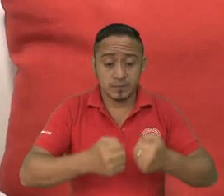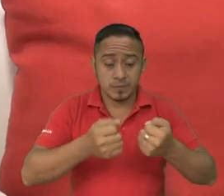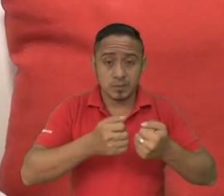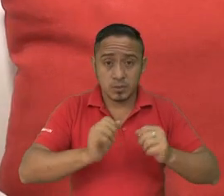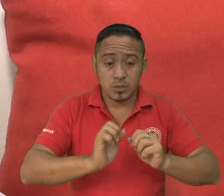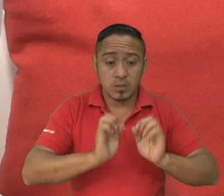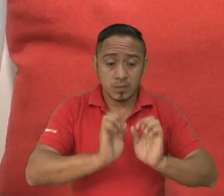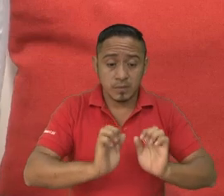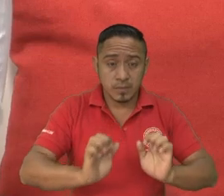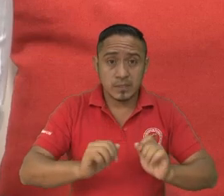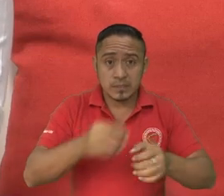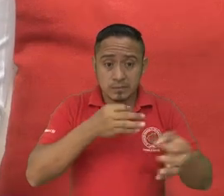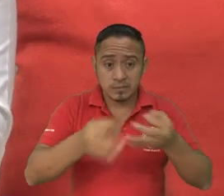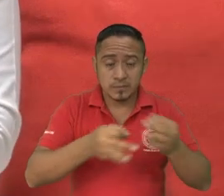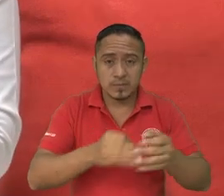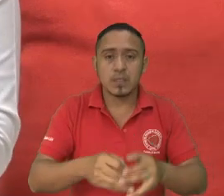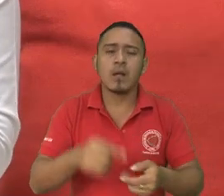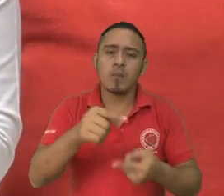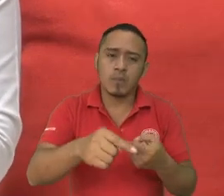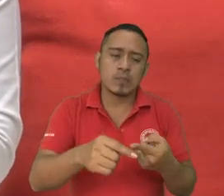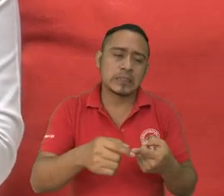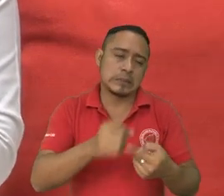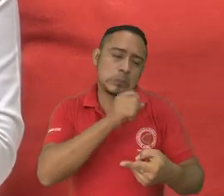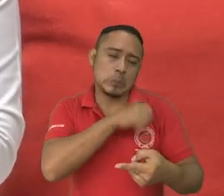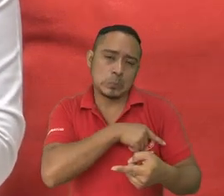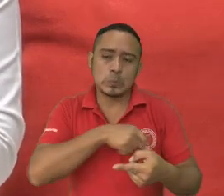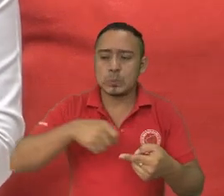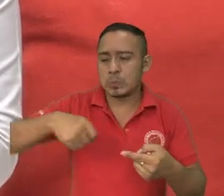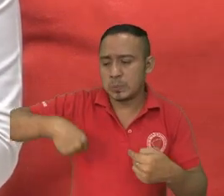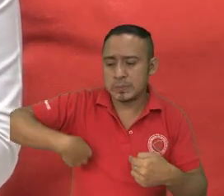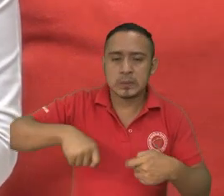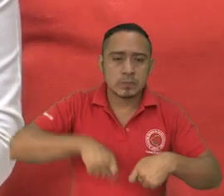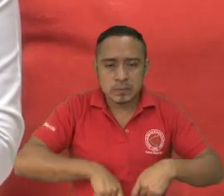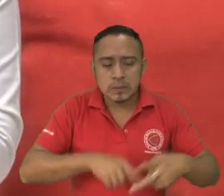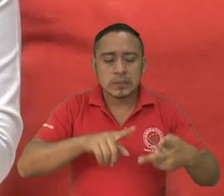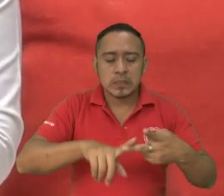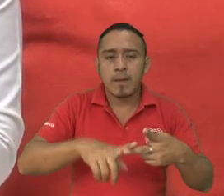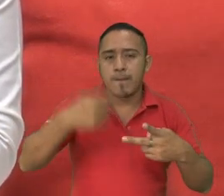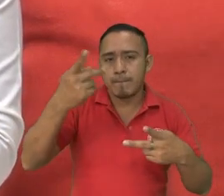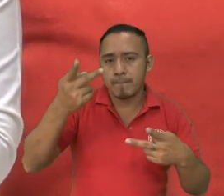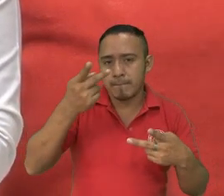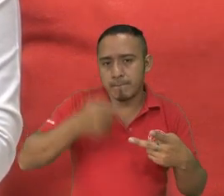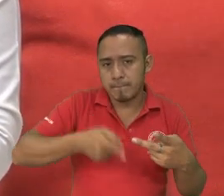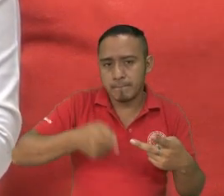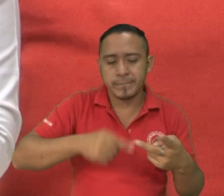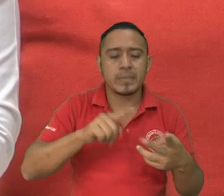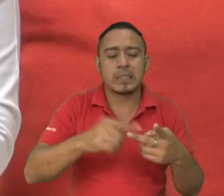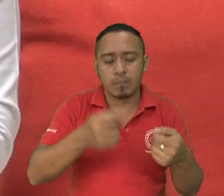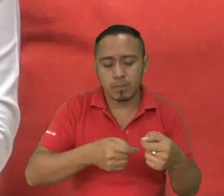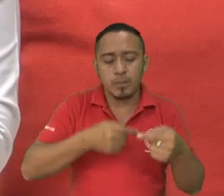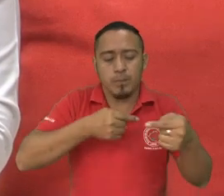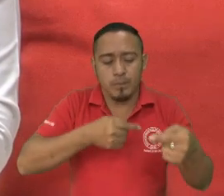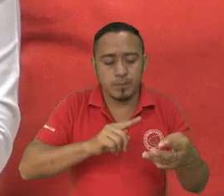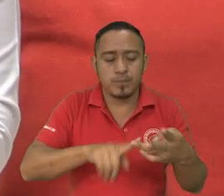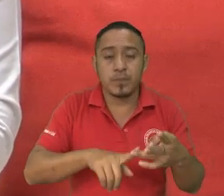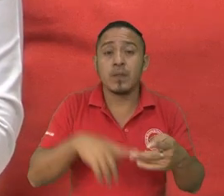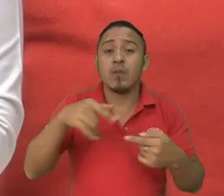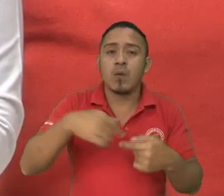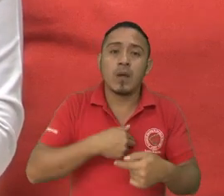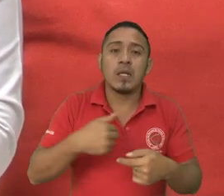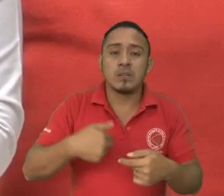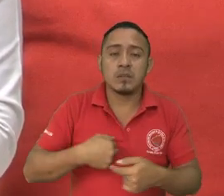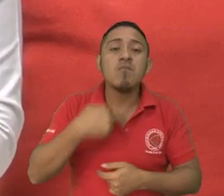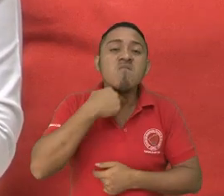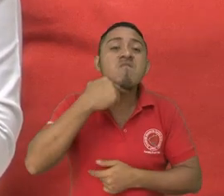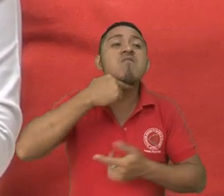el pube, te va a crecer el pene, te va a crecer tus partecitas íntimas, vas a desarrollar